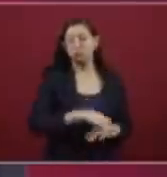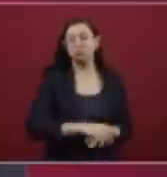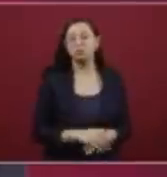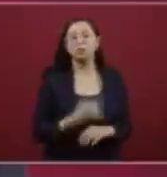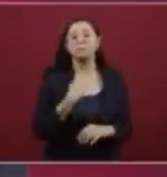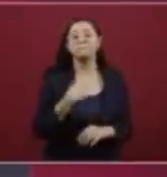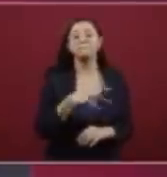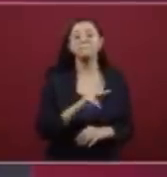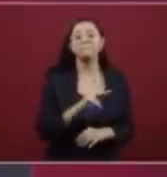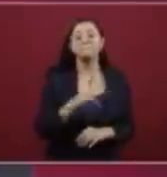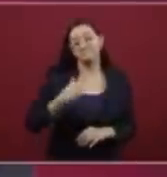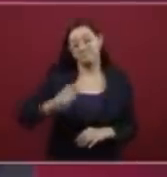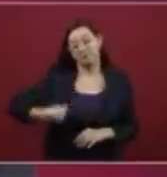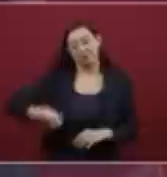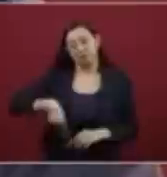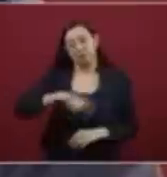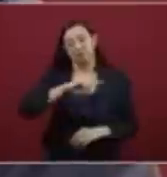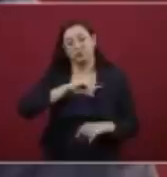tenemos